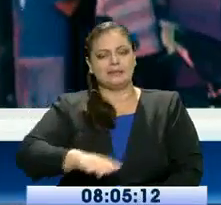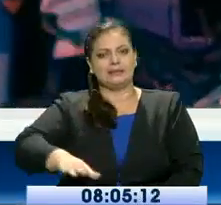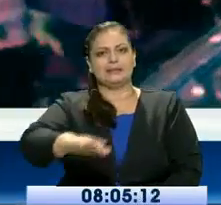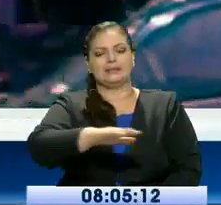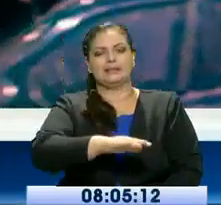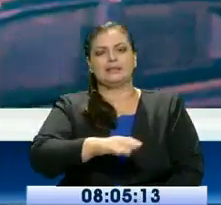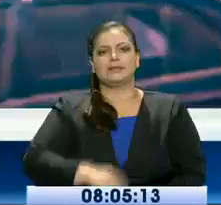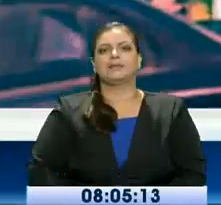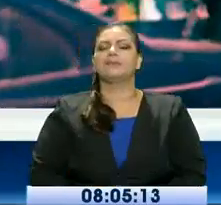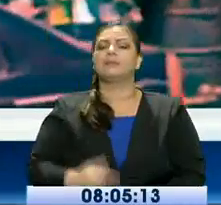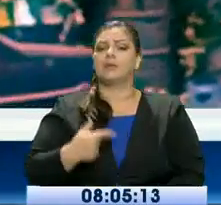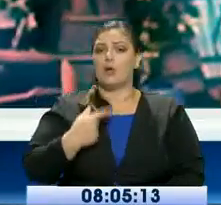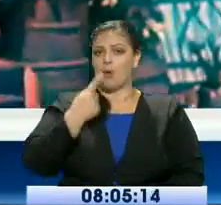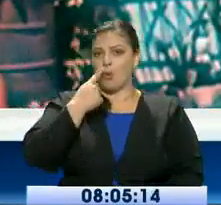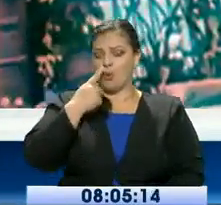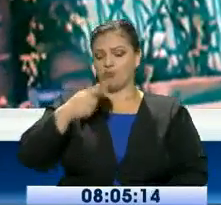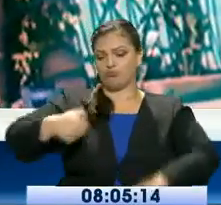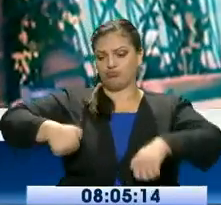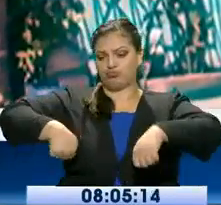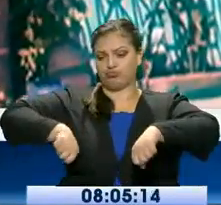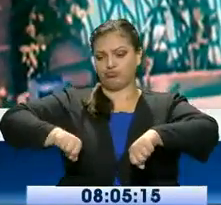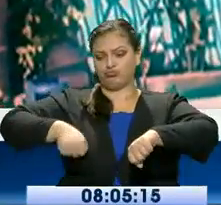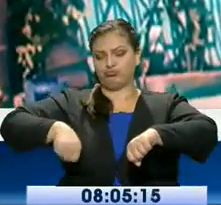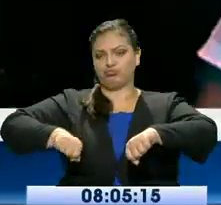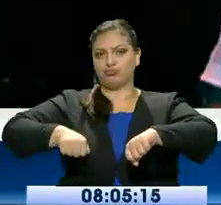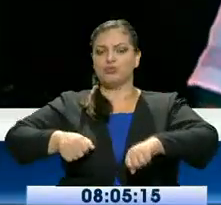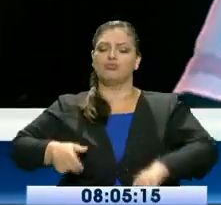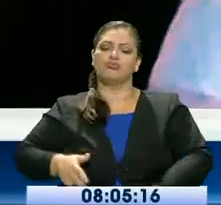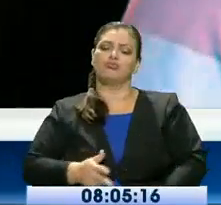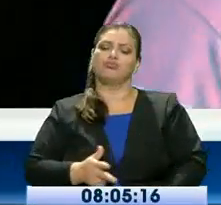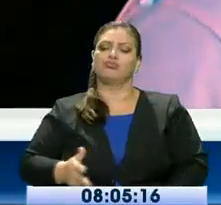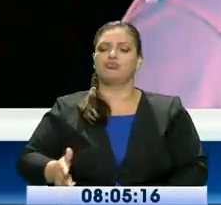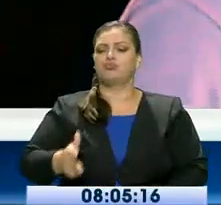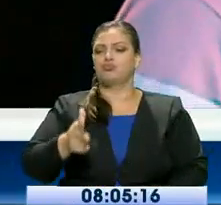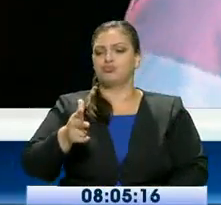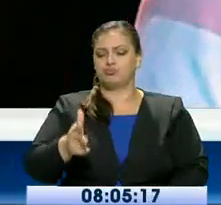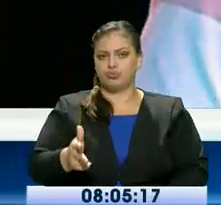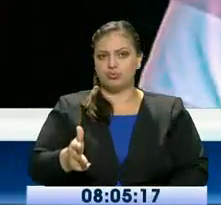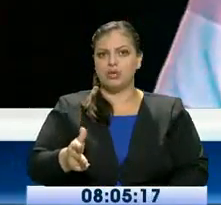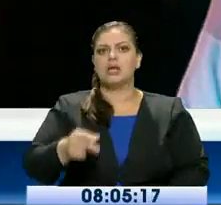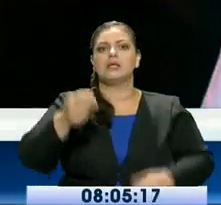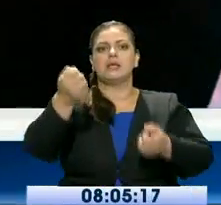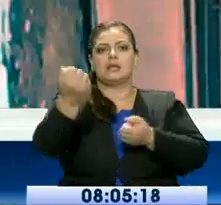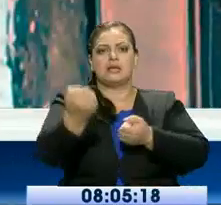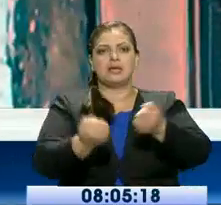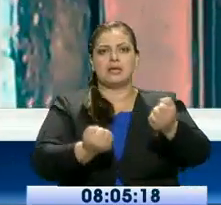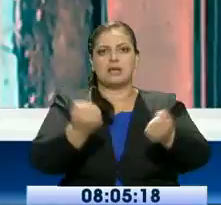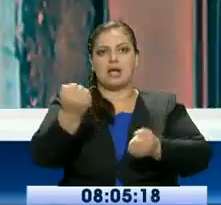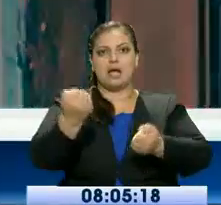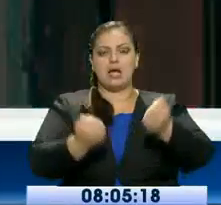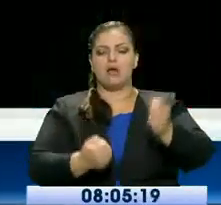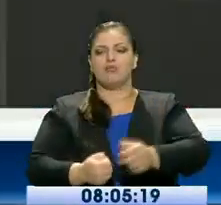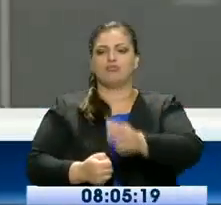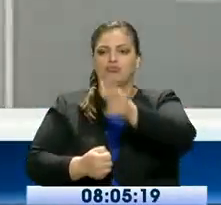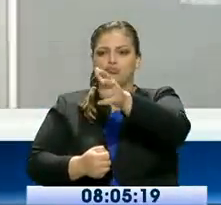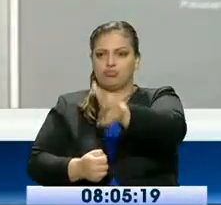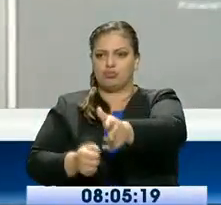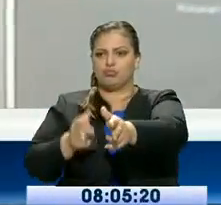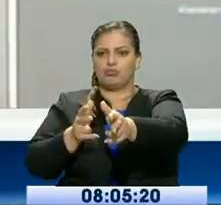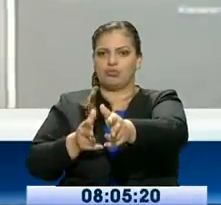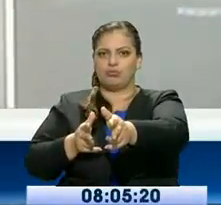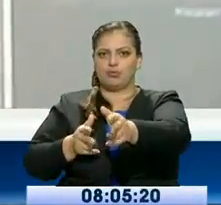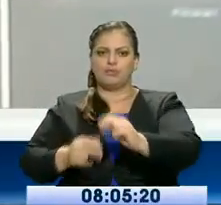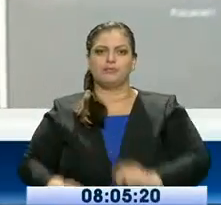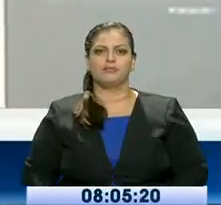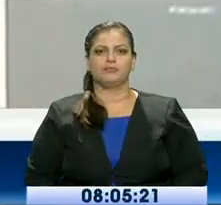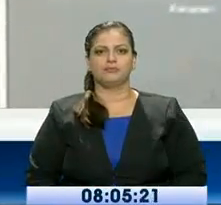y la tumbó inintencionalmente. Se dañó una guía, y eso provocó una pelea entre aquellas personas y ese ciudadano.